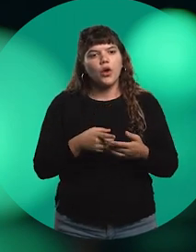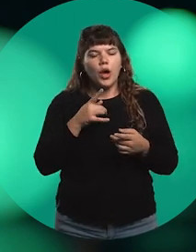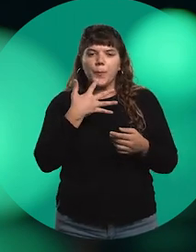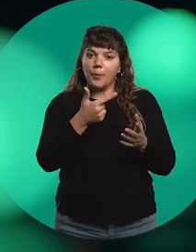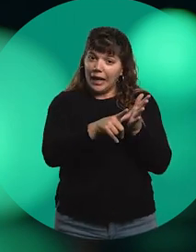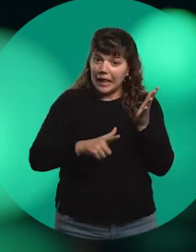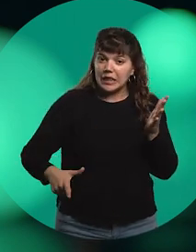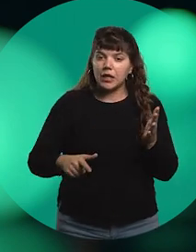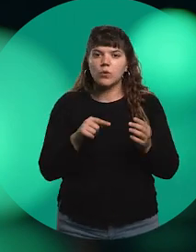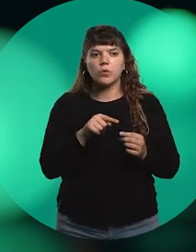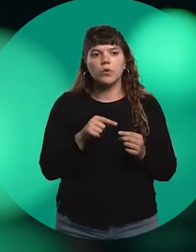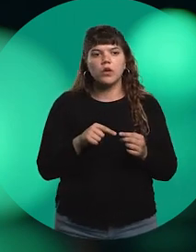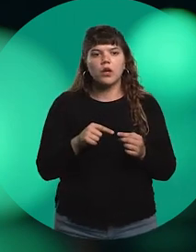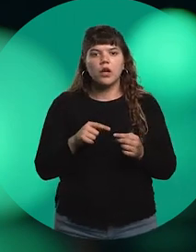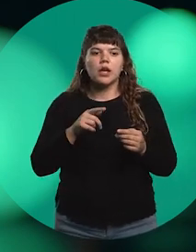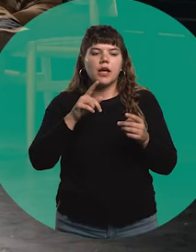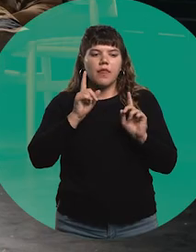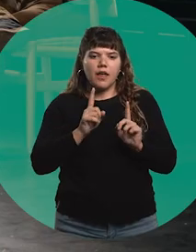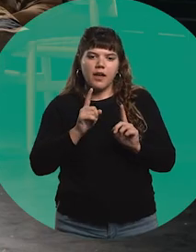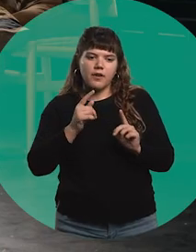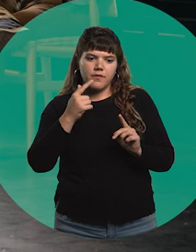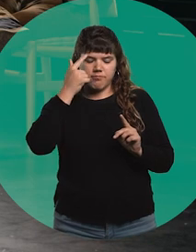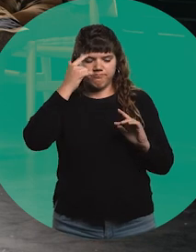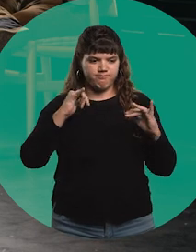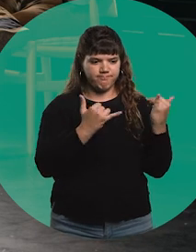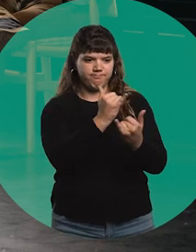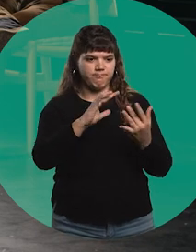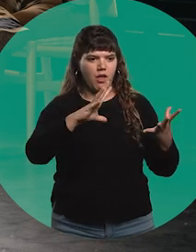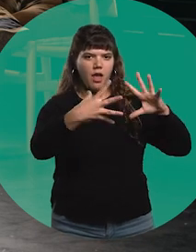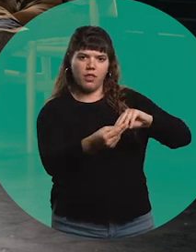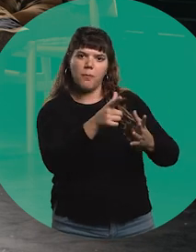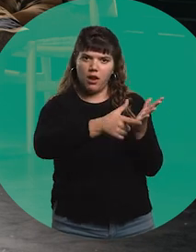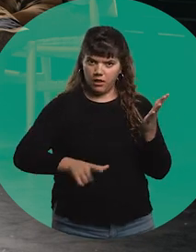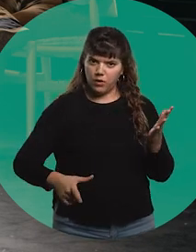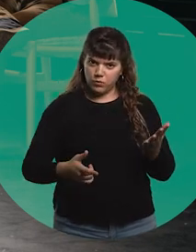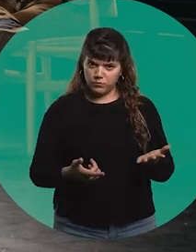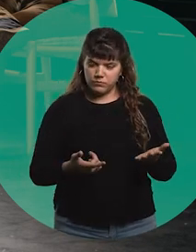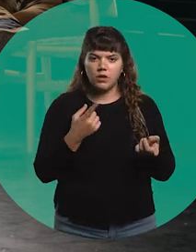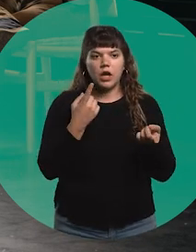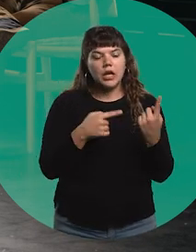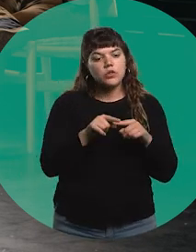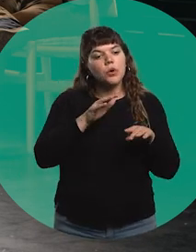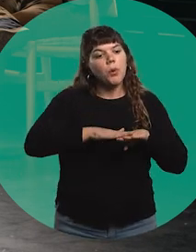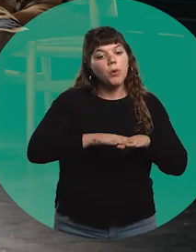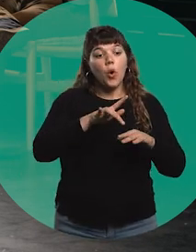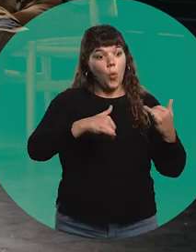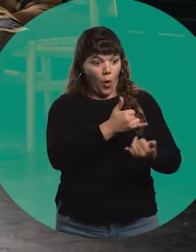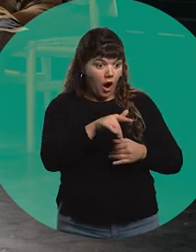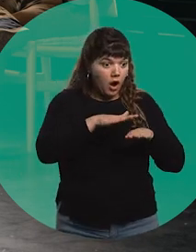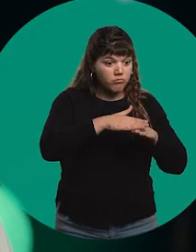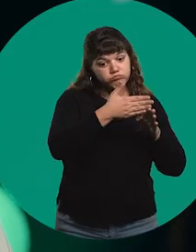en literatura y se trataba de ludificar el aula de literatura. Entonces, por ejemplo, a partir de juegos